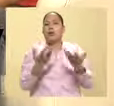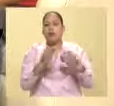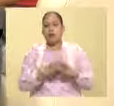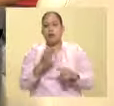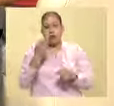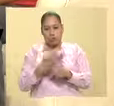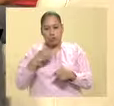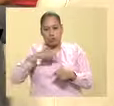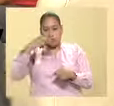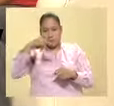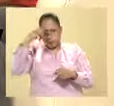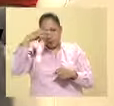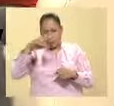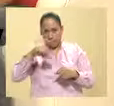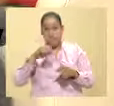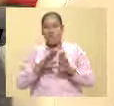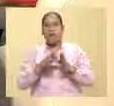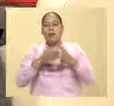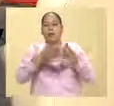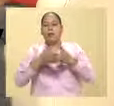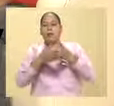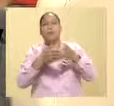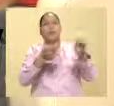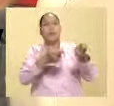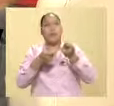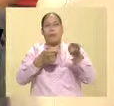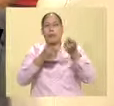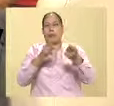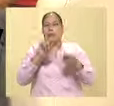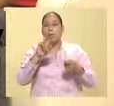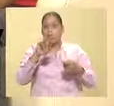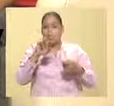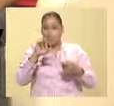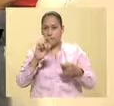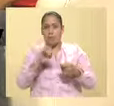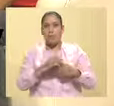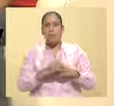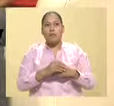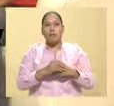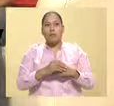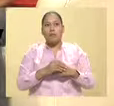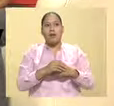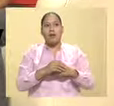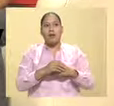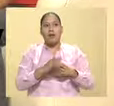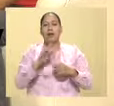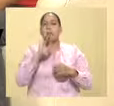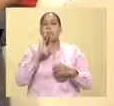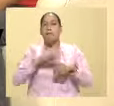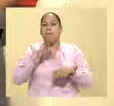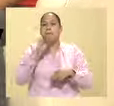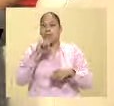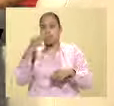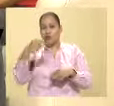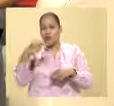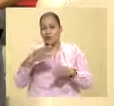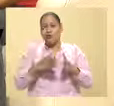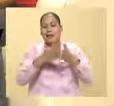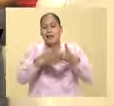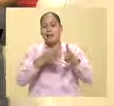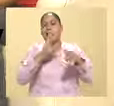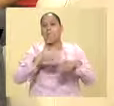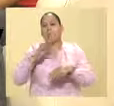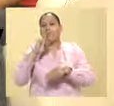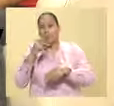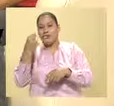ahorita estoy aquí en méxico el velero en las mejor dos ya está aquí en la república y su idioma si es mejor en las mejores como es el segundo es el